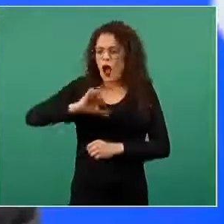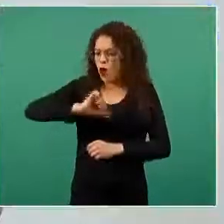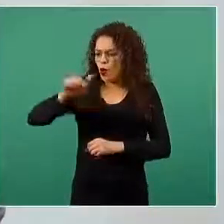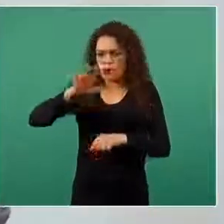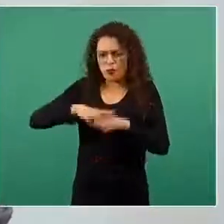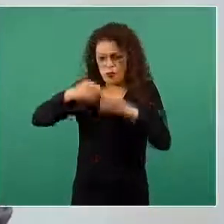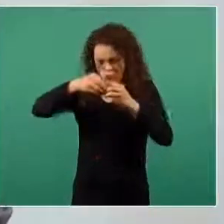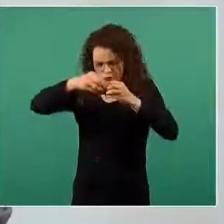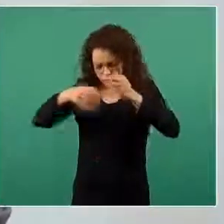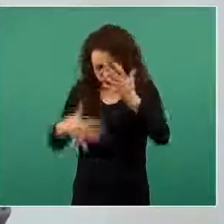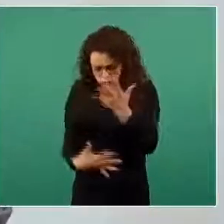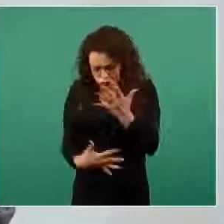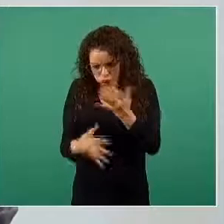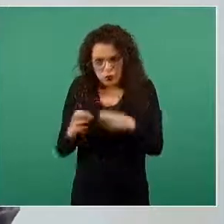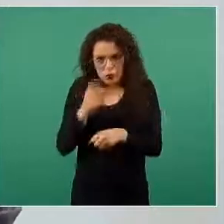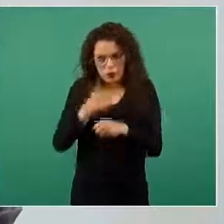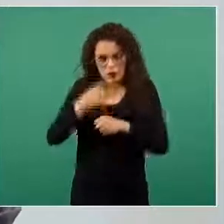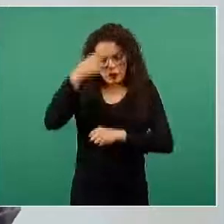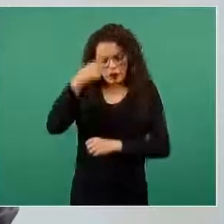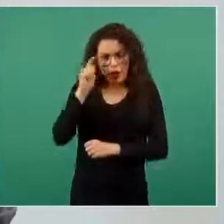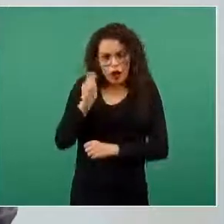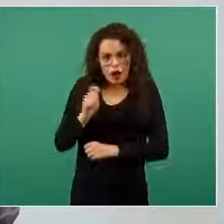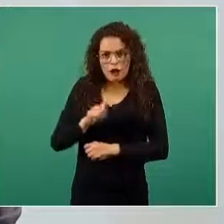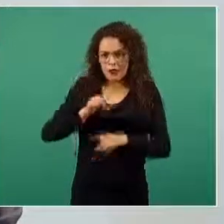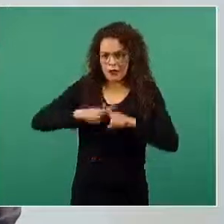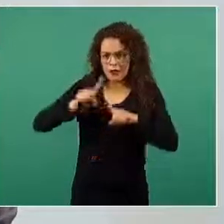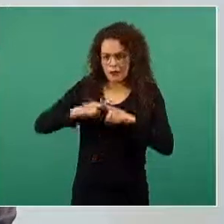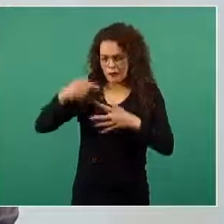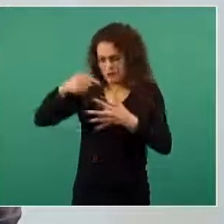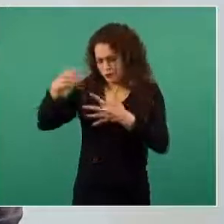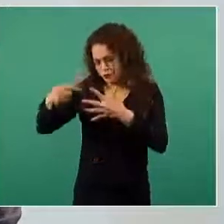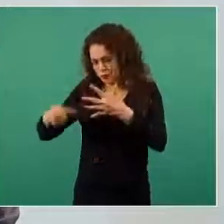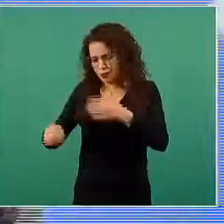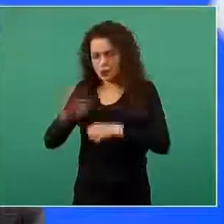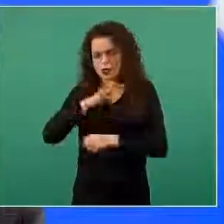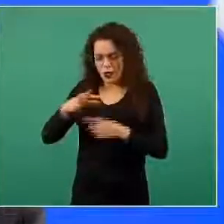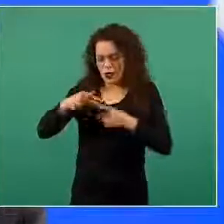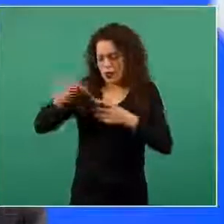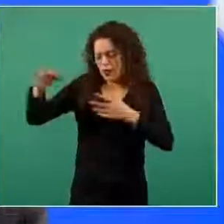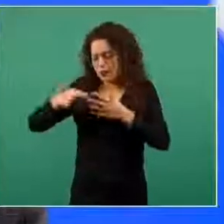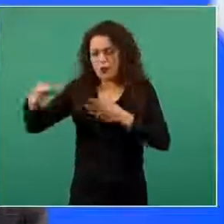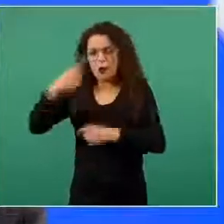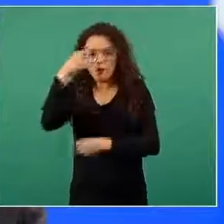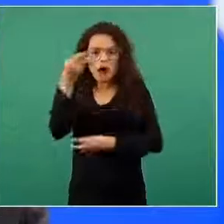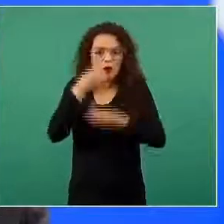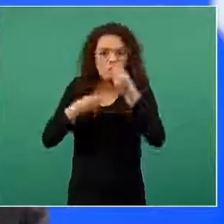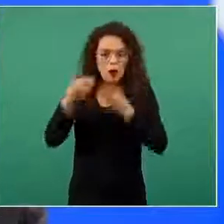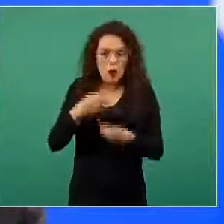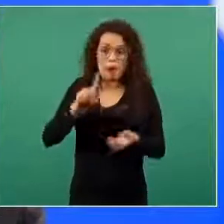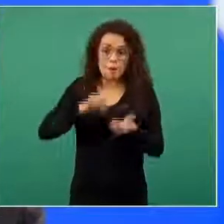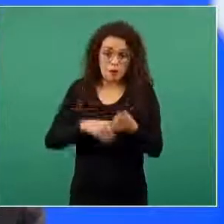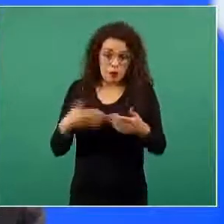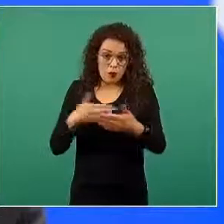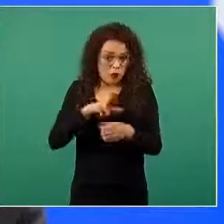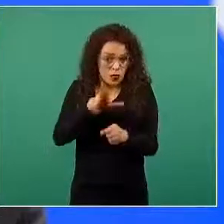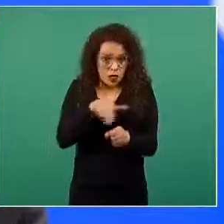de diferentes accesos a alimentos mucho más nutritivos y de manera más natural. Pero insisto, no es